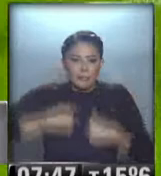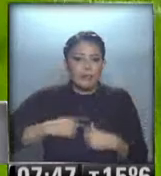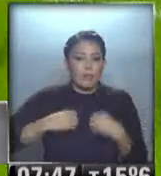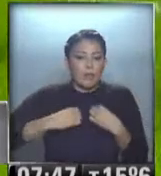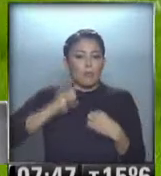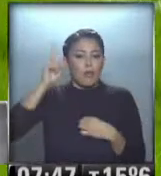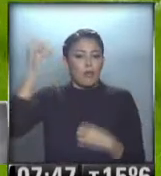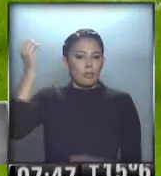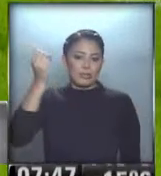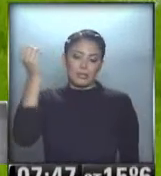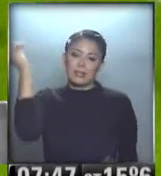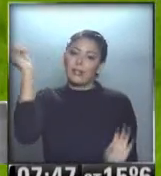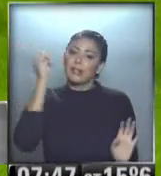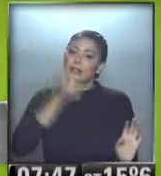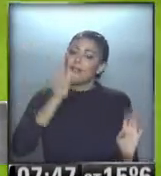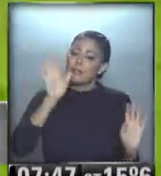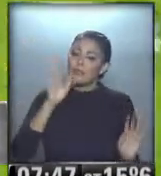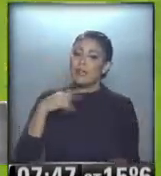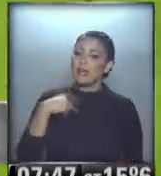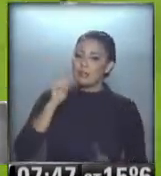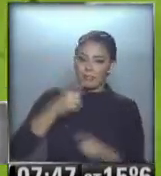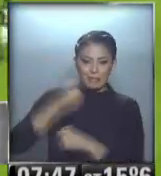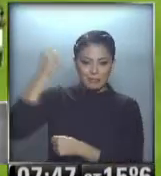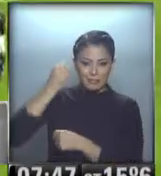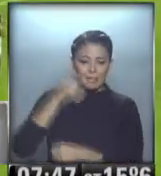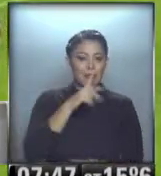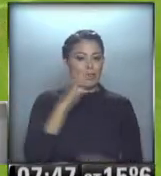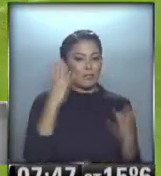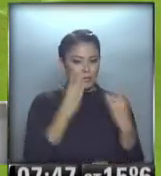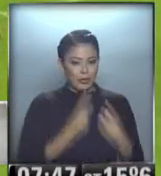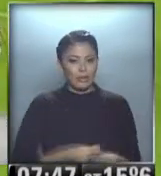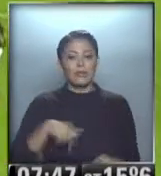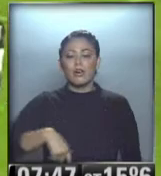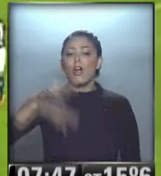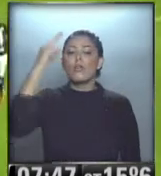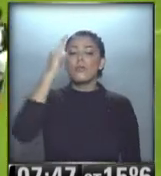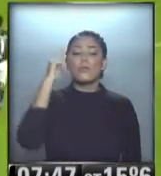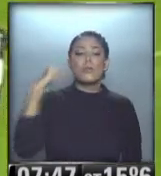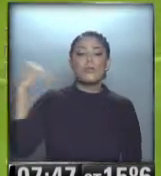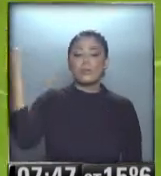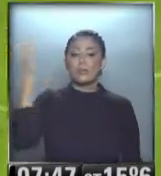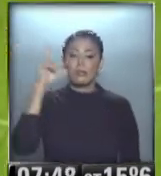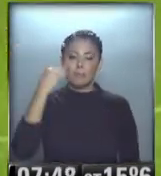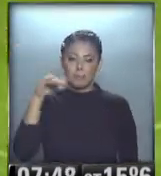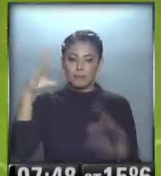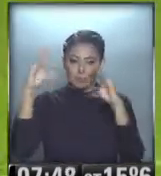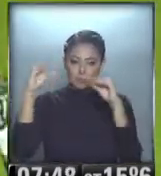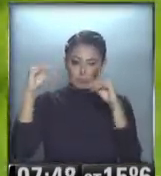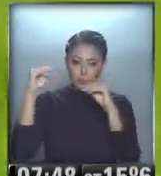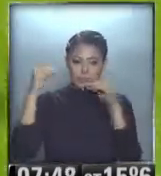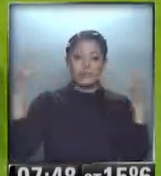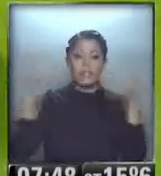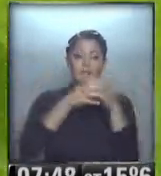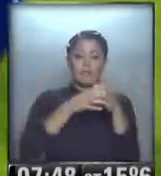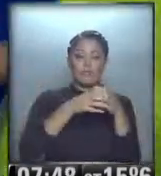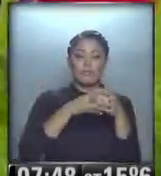cancha con piloto y paraguas. Me parece que nos mojamos hoy, ¿eh? Bueno, 21:30 en Avellaneda, Independiente Boca Unidos, por la fecha 23 del torneo de la B